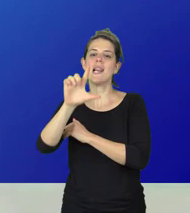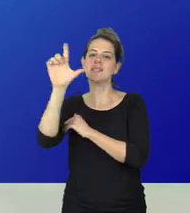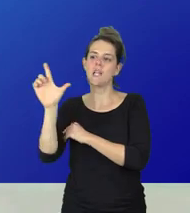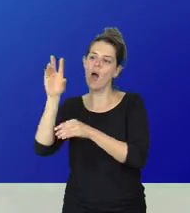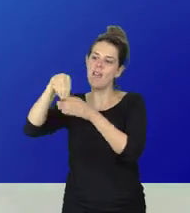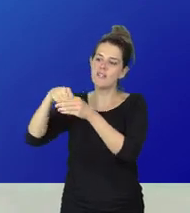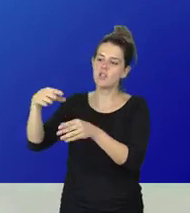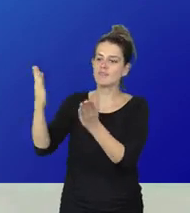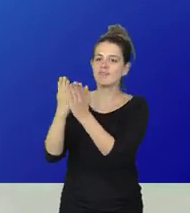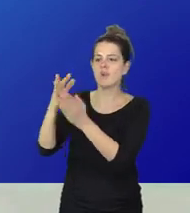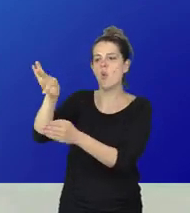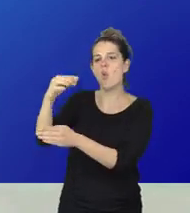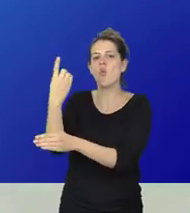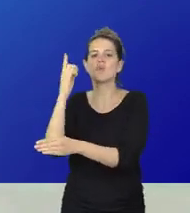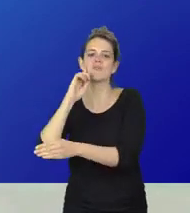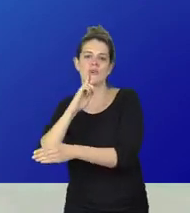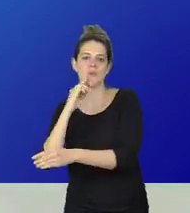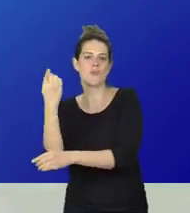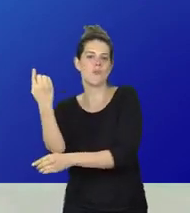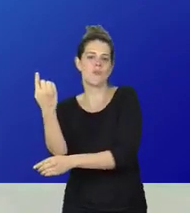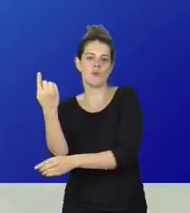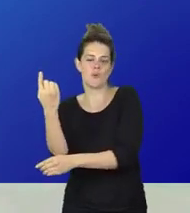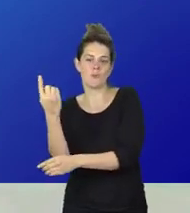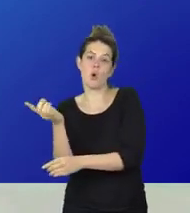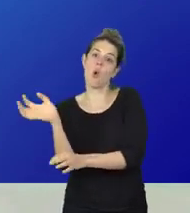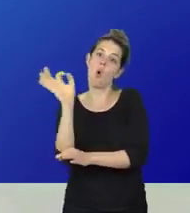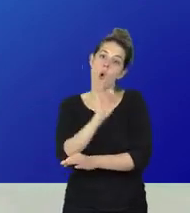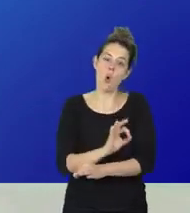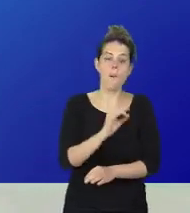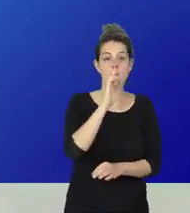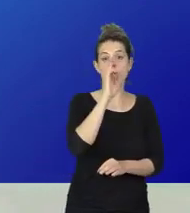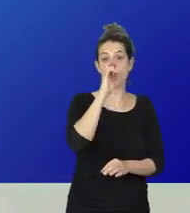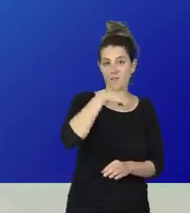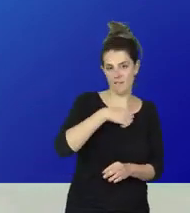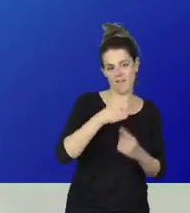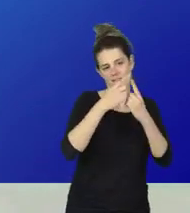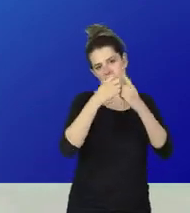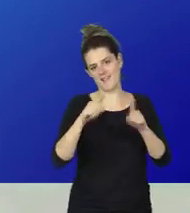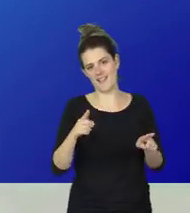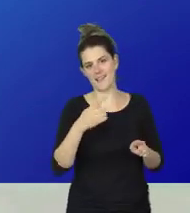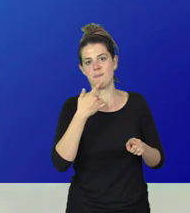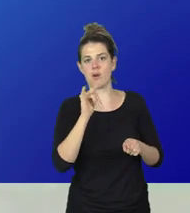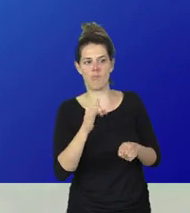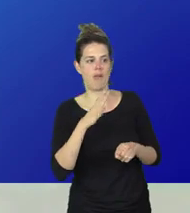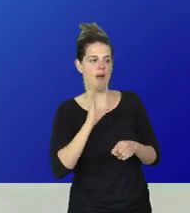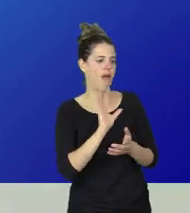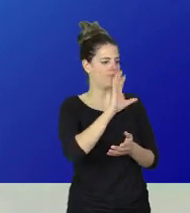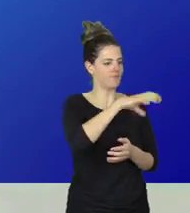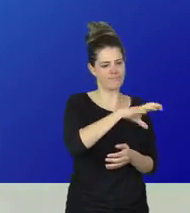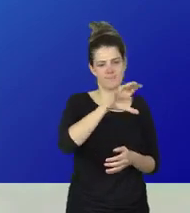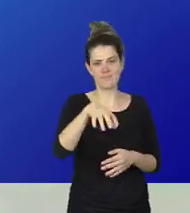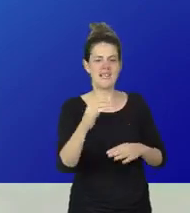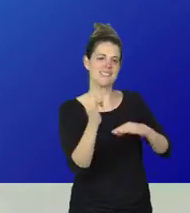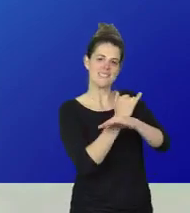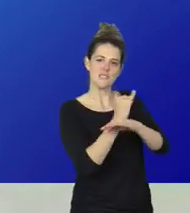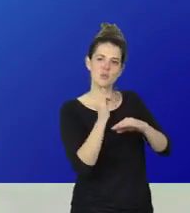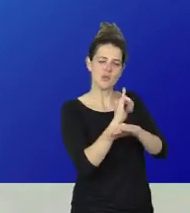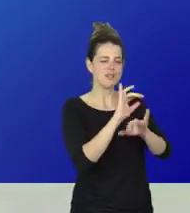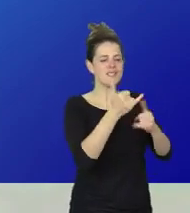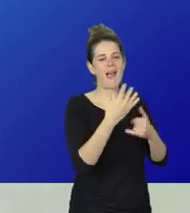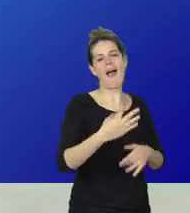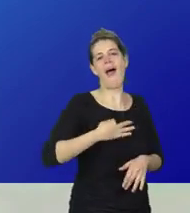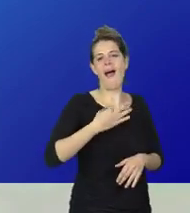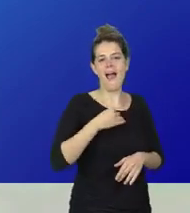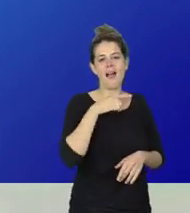que hay un estudiante, quizás a veces hay solo un estudiante en un liceo, a otras situaciones distintas que se dan en la capital, en Montevideo,